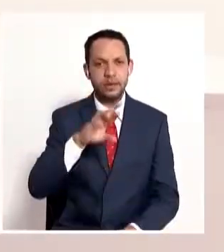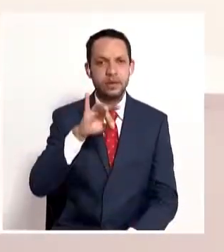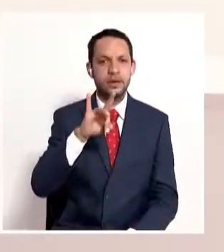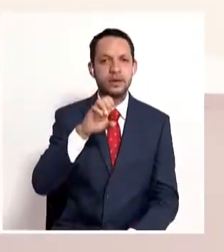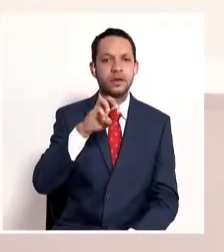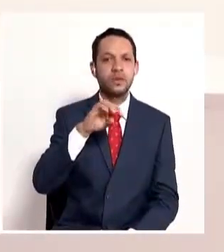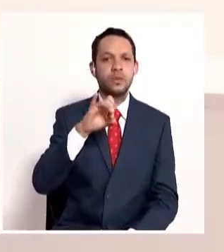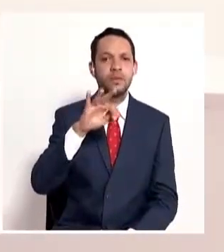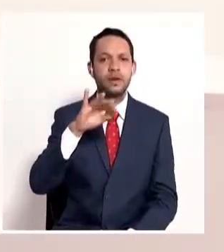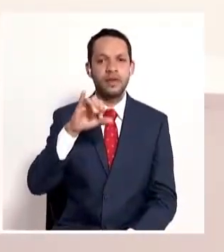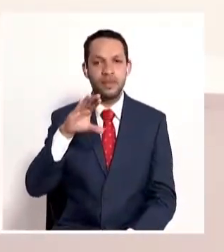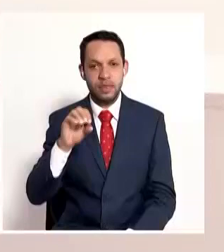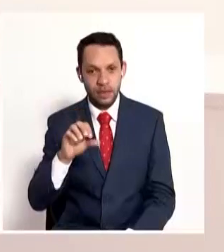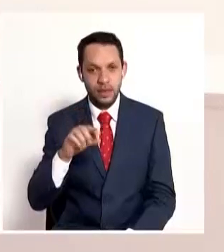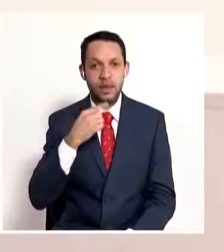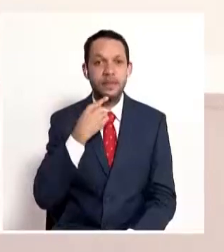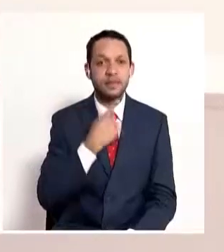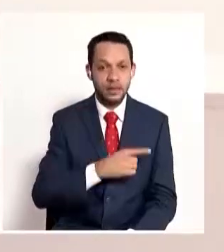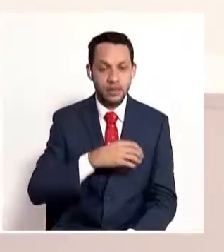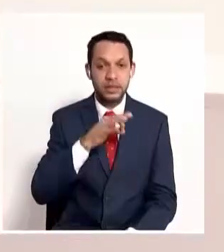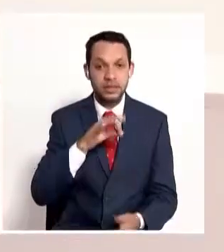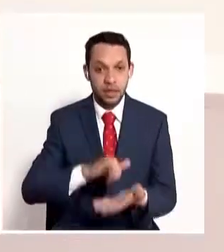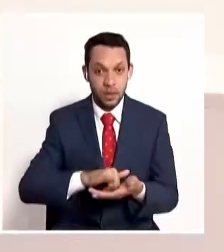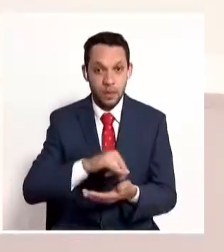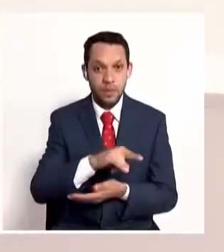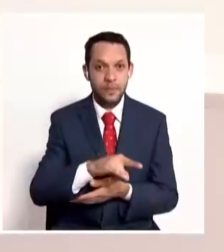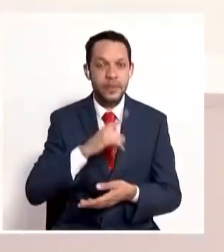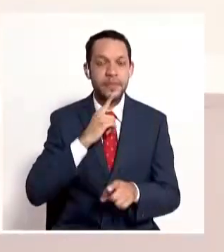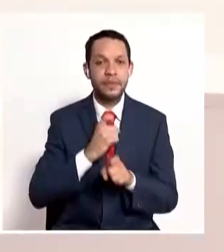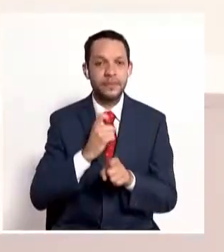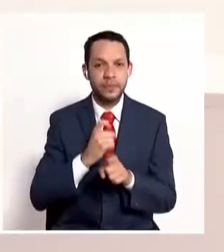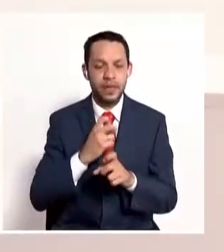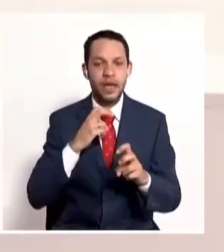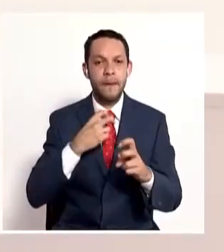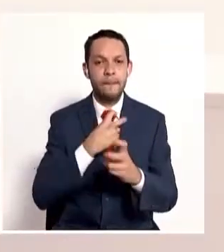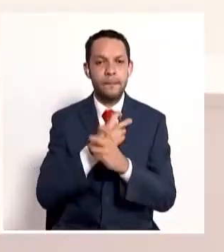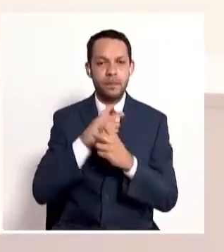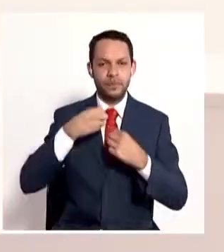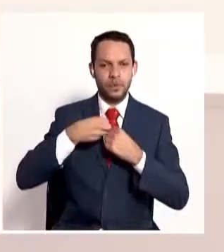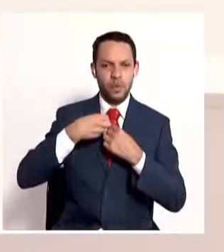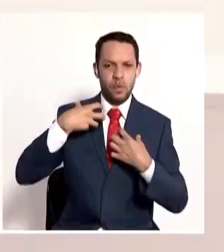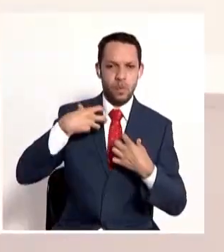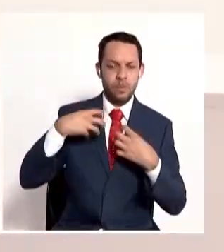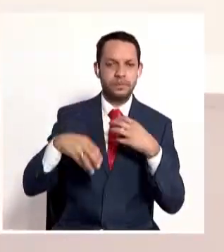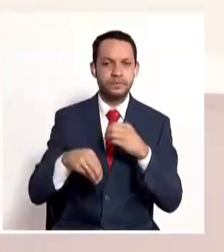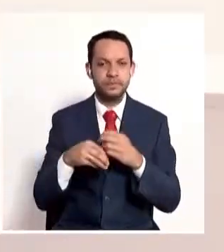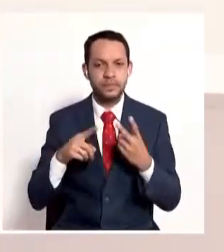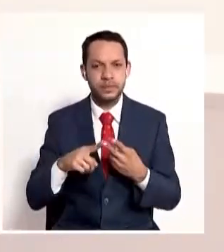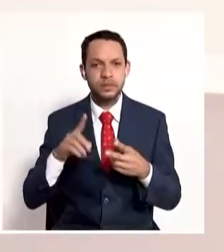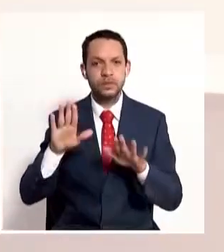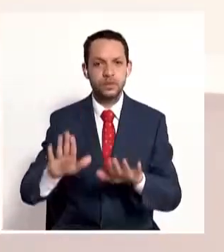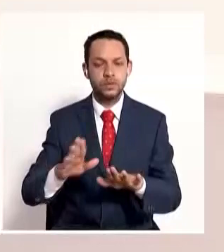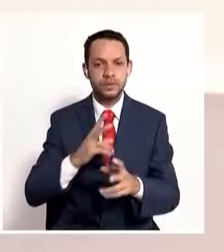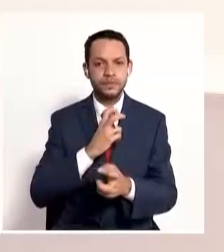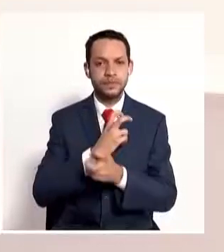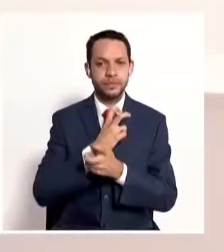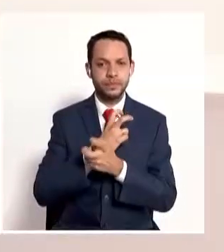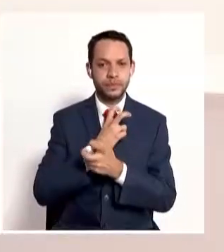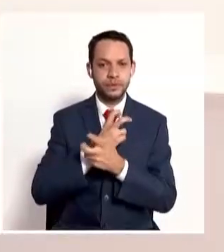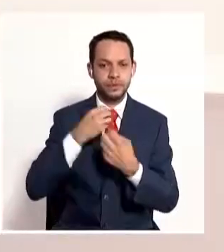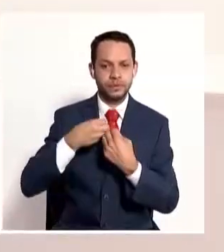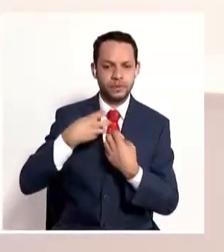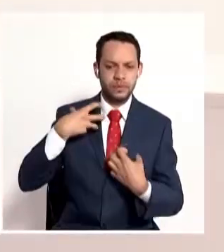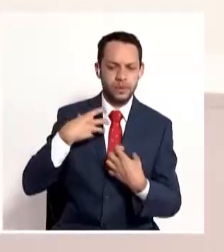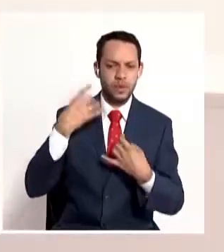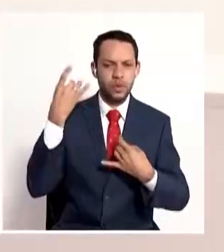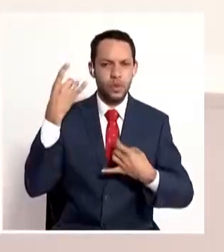gente antes decía que tenían como reumatismo que la gente lo comunica con la artritis reumatoidea la artritis reumatoidea que generalmente está manifiesta